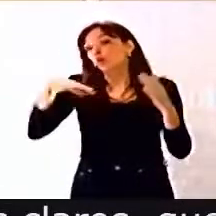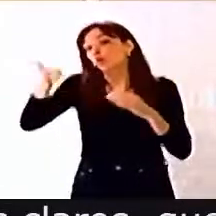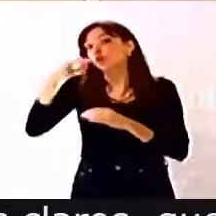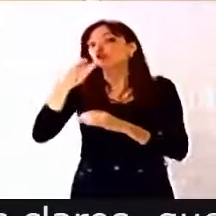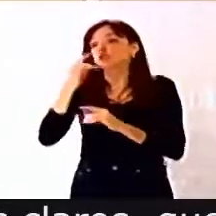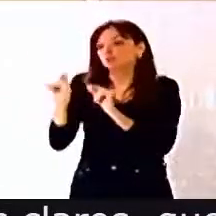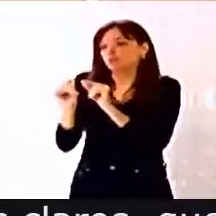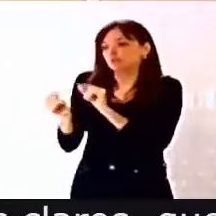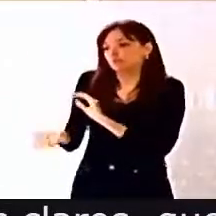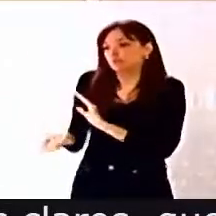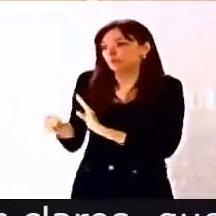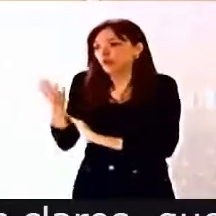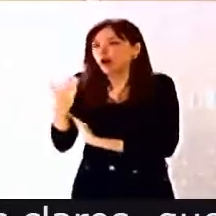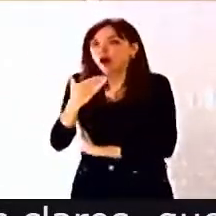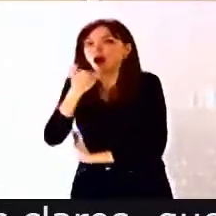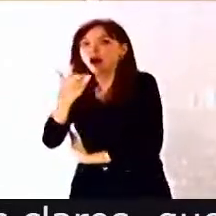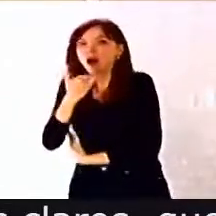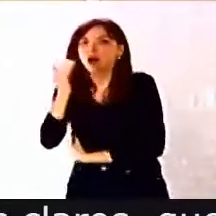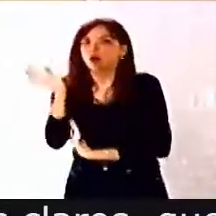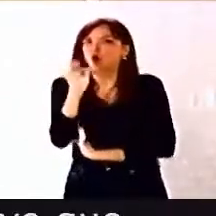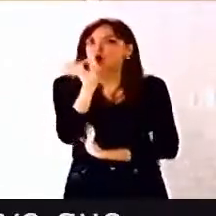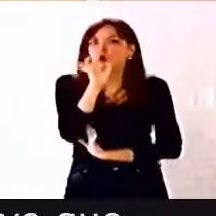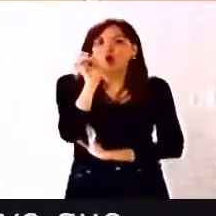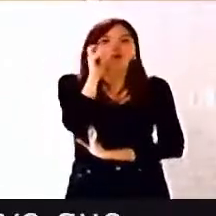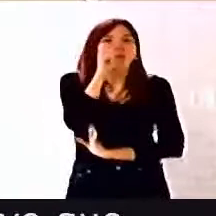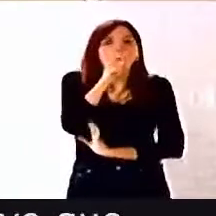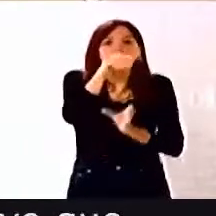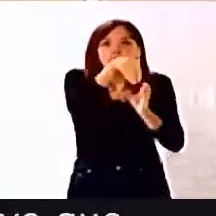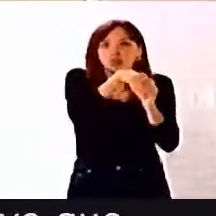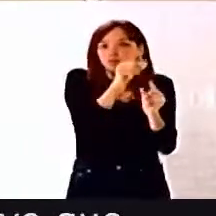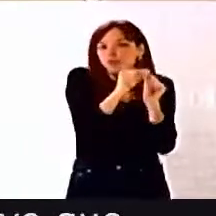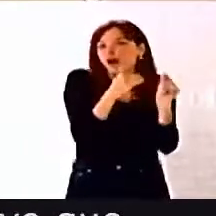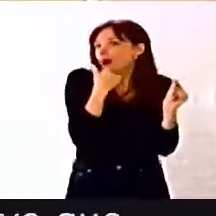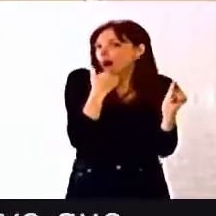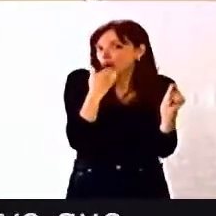o salvo que tengamos algún brote concreto en alguna localidad,